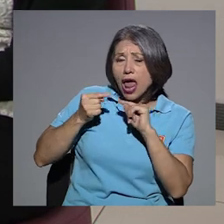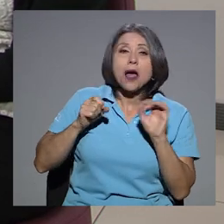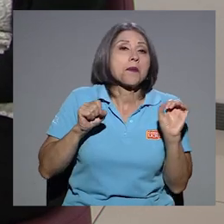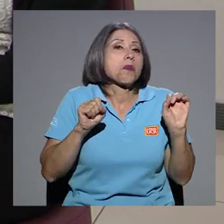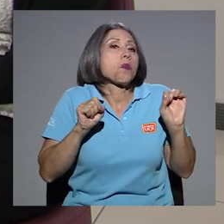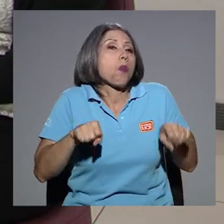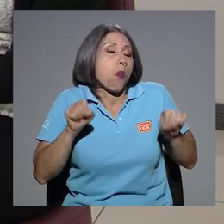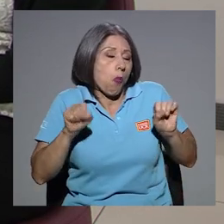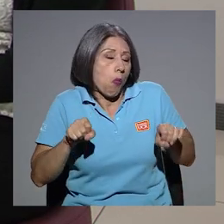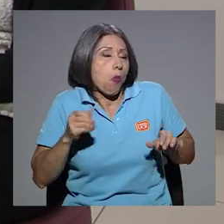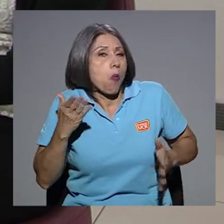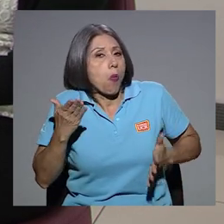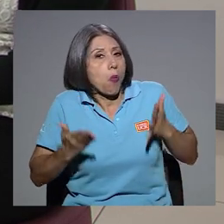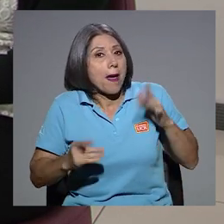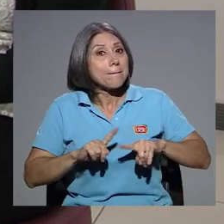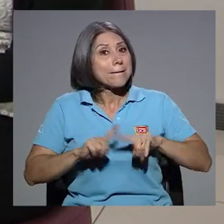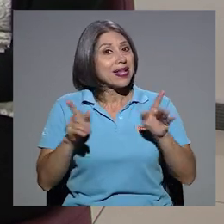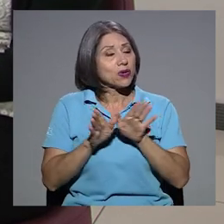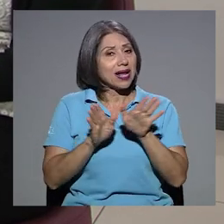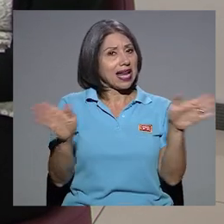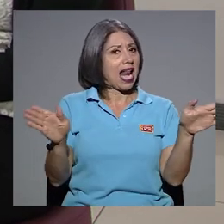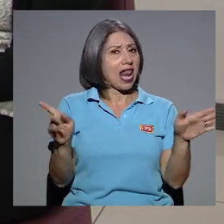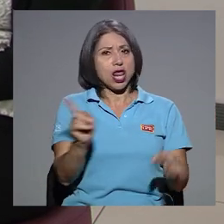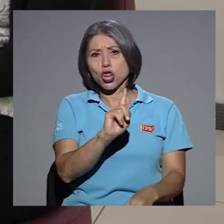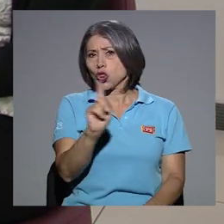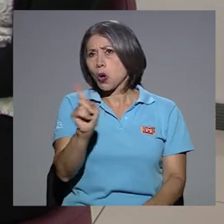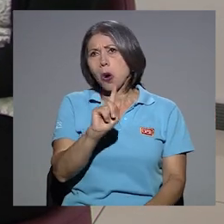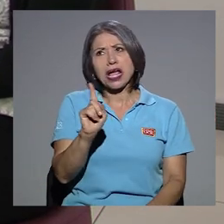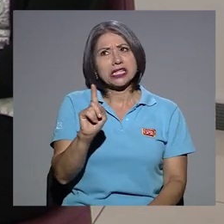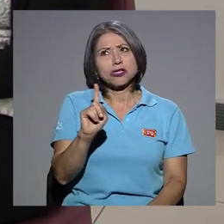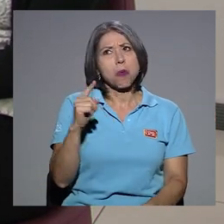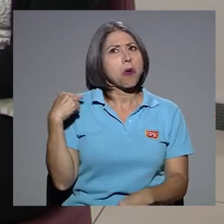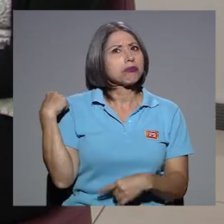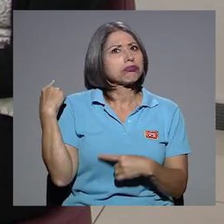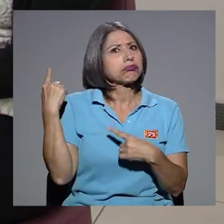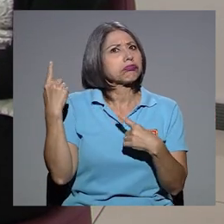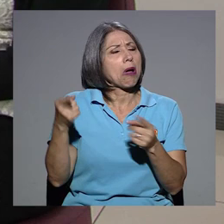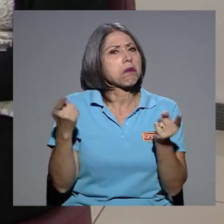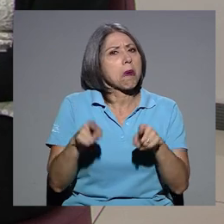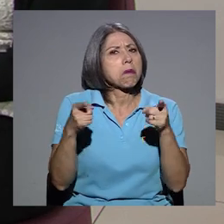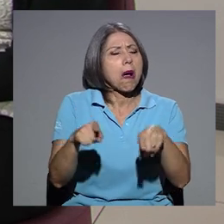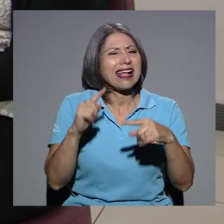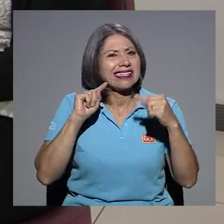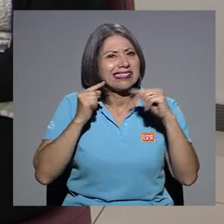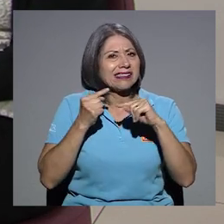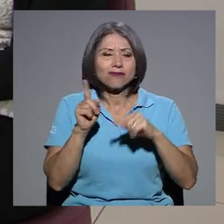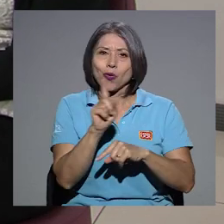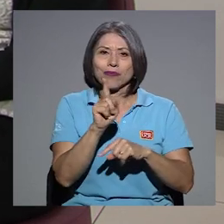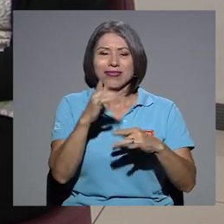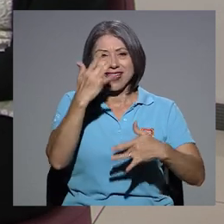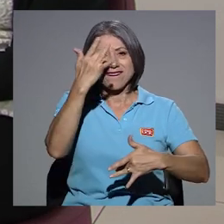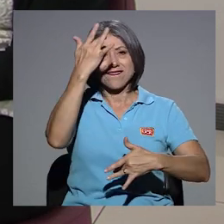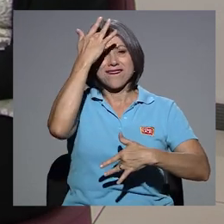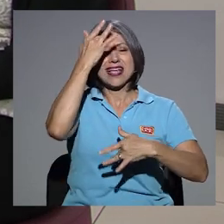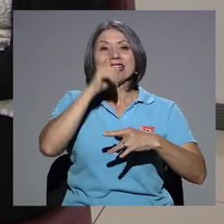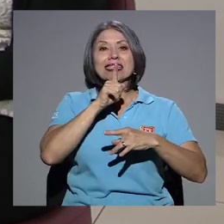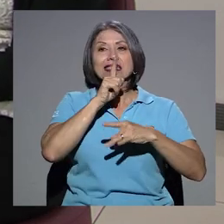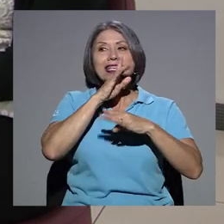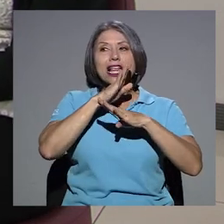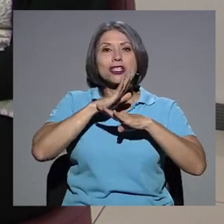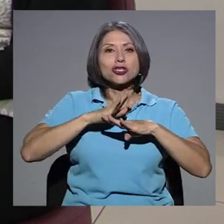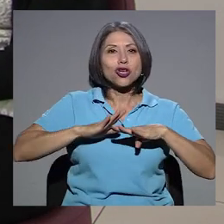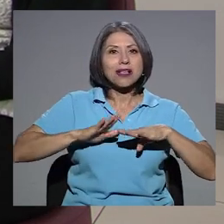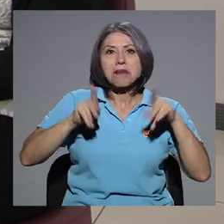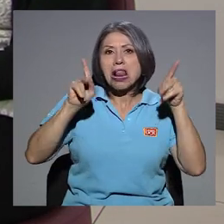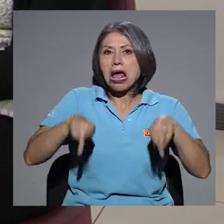que duela, pero en general no es común. Es una enfermedad silenciosa. O sea, la